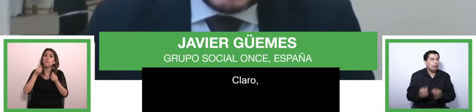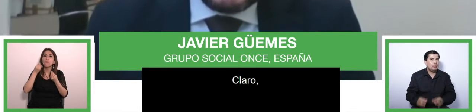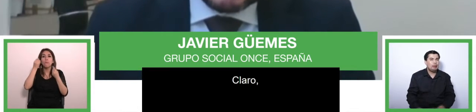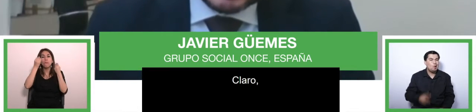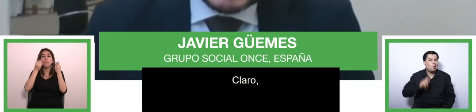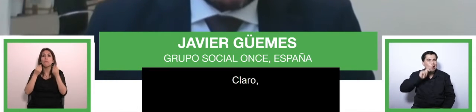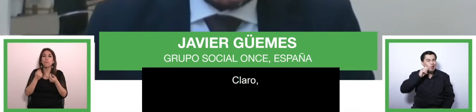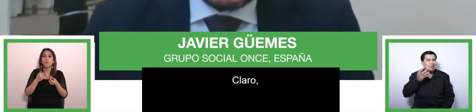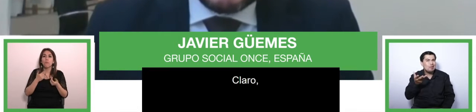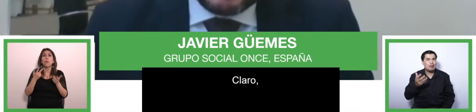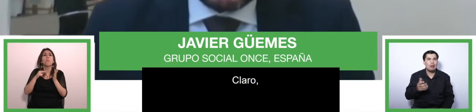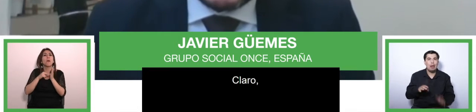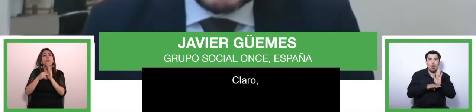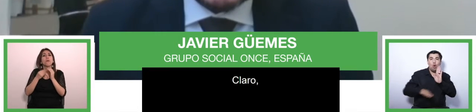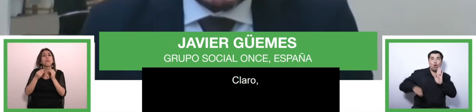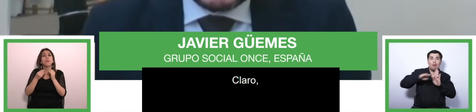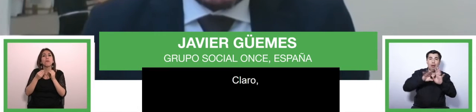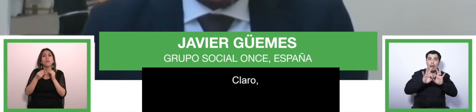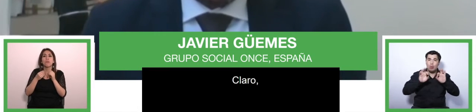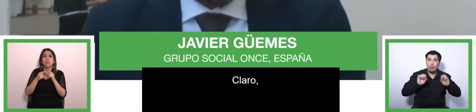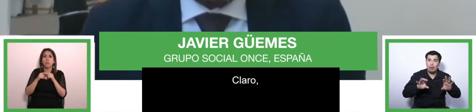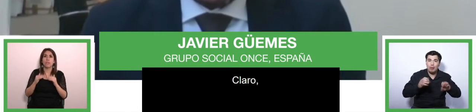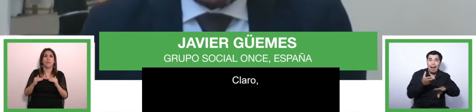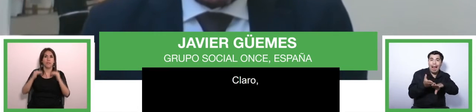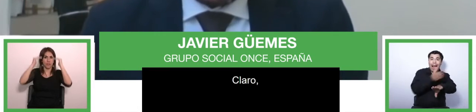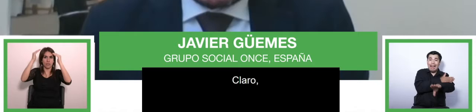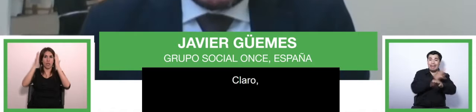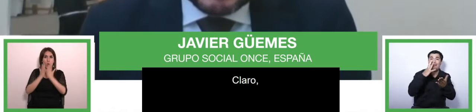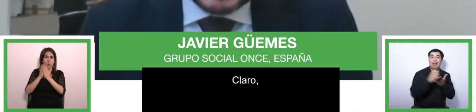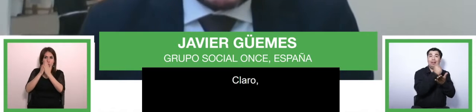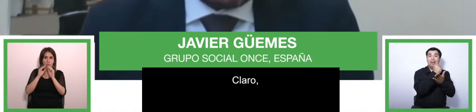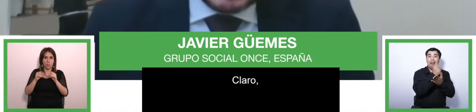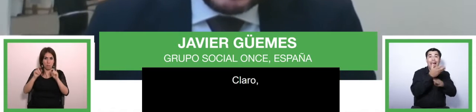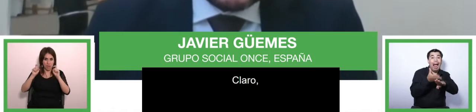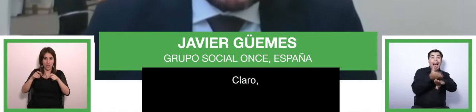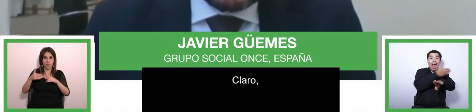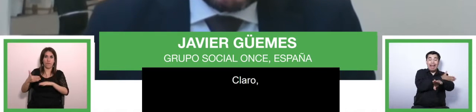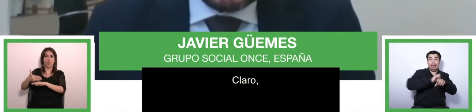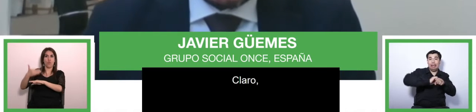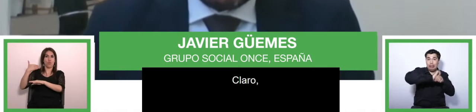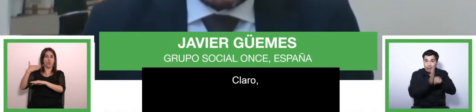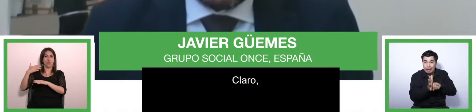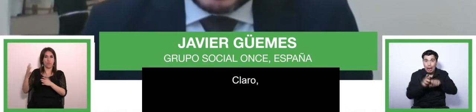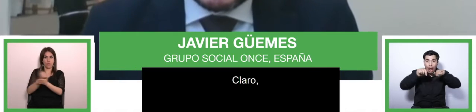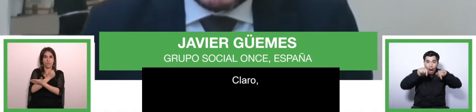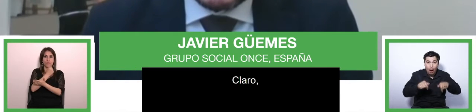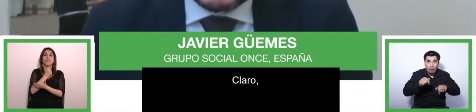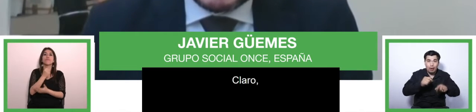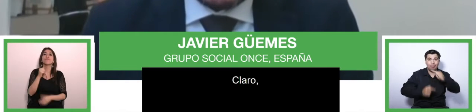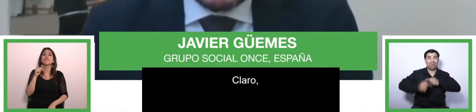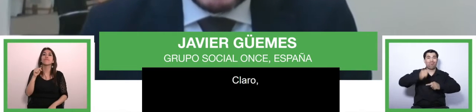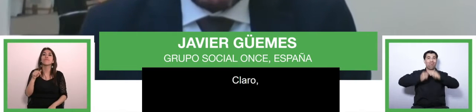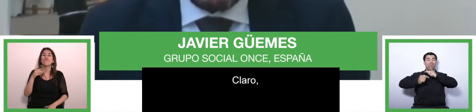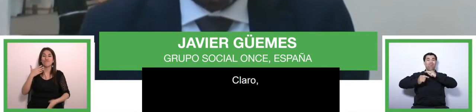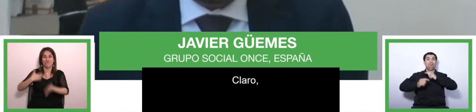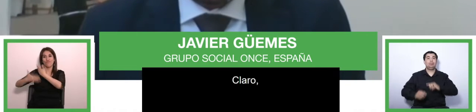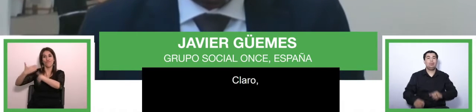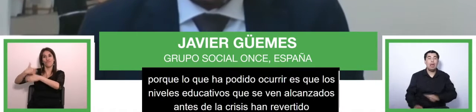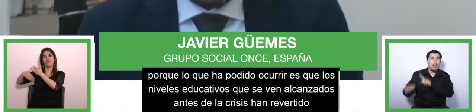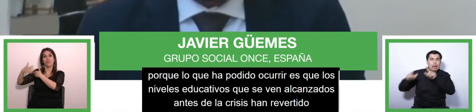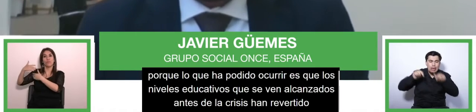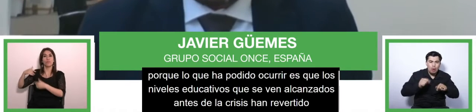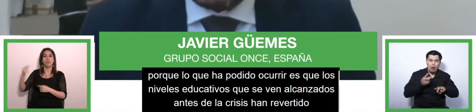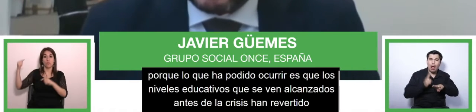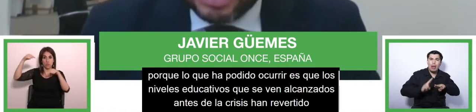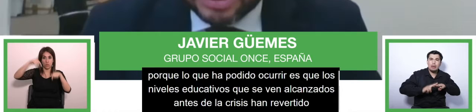niveles educativos que se habían alcanzado antes de la crisis han revertido por el impacto de la crisis y habrá que hacer un